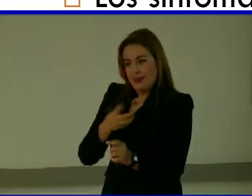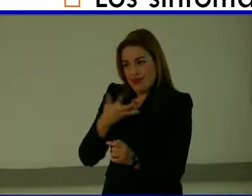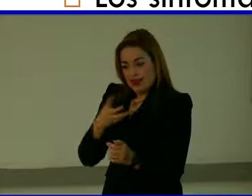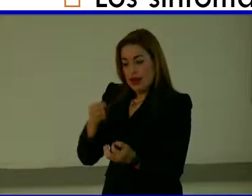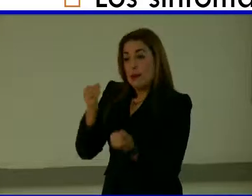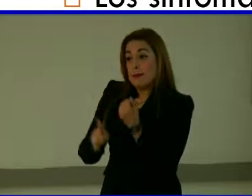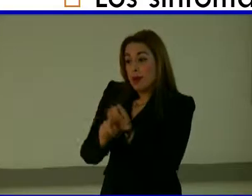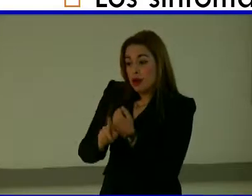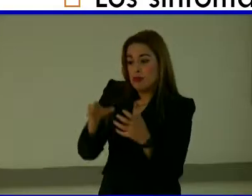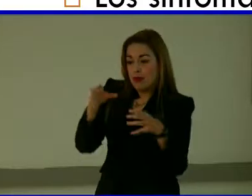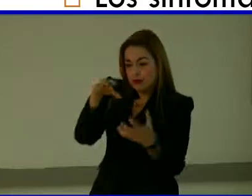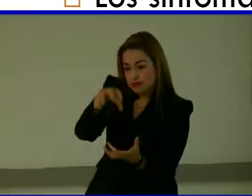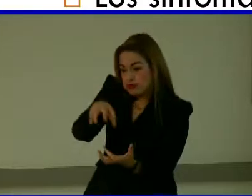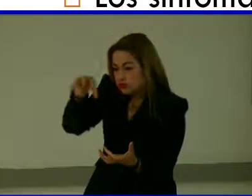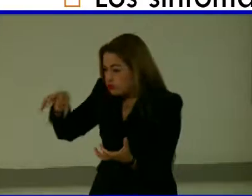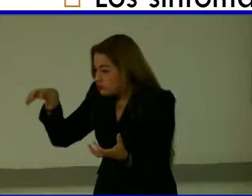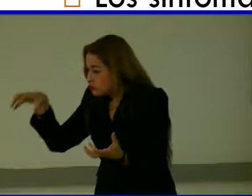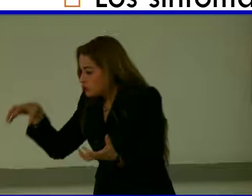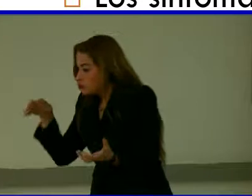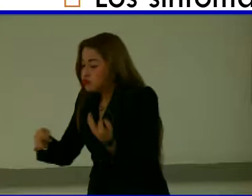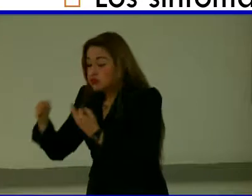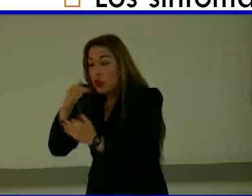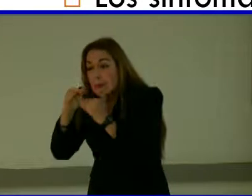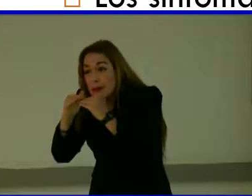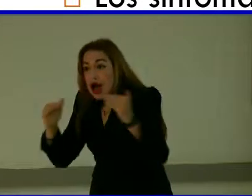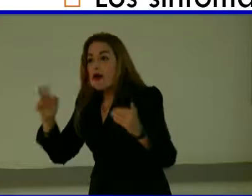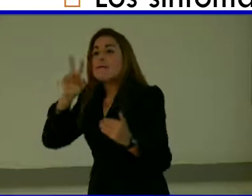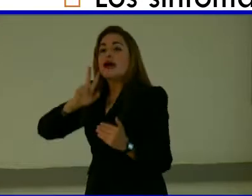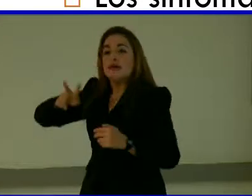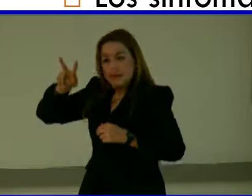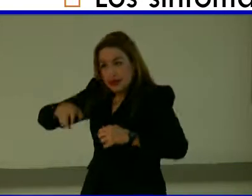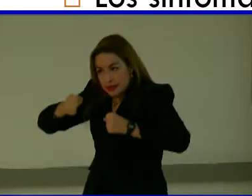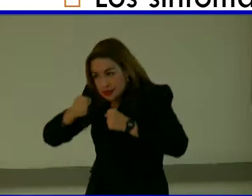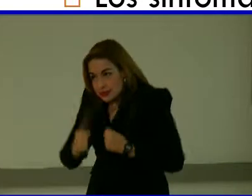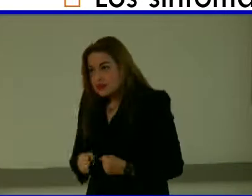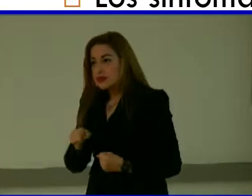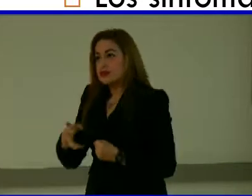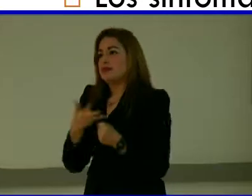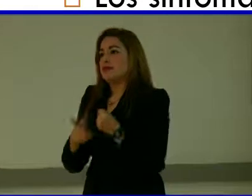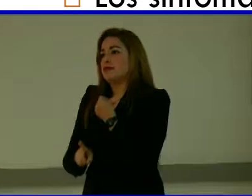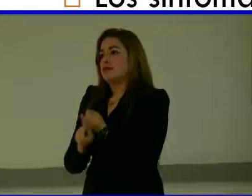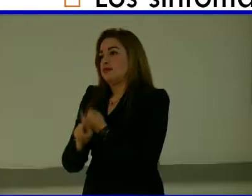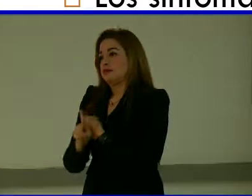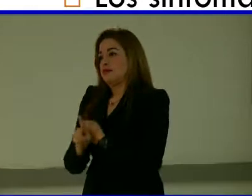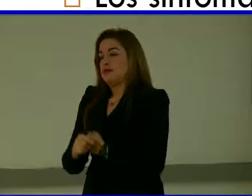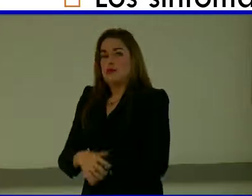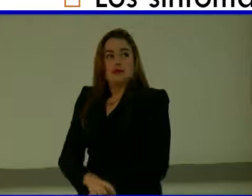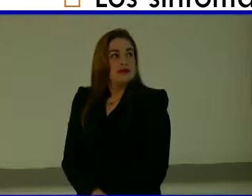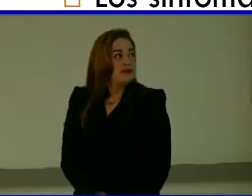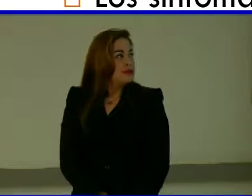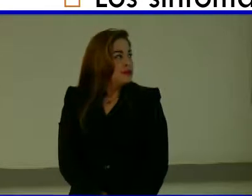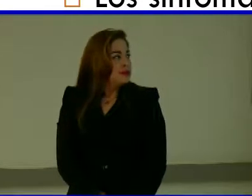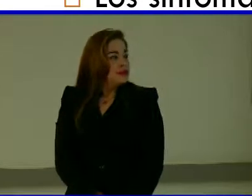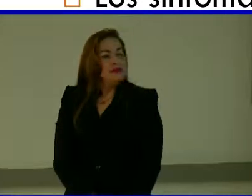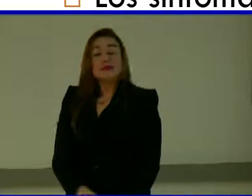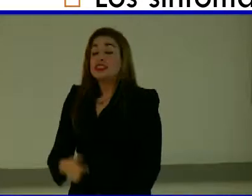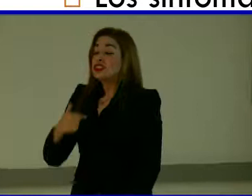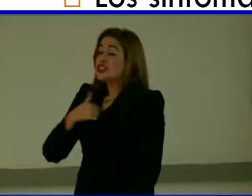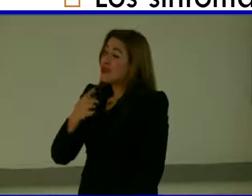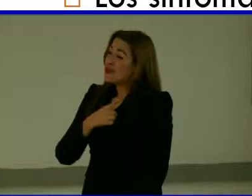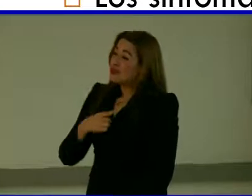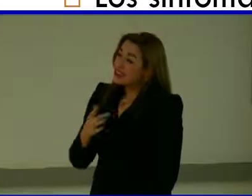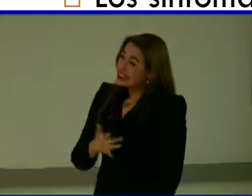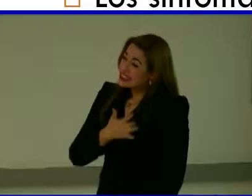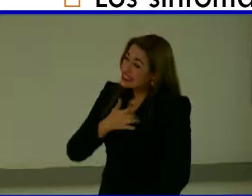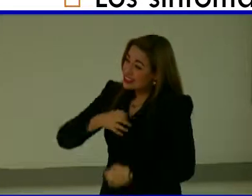Y los síntomas no son el resultado de otros trastornos. Y ahí eso está muy importante. Tenemos que estar seguros